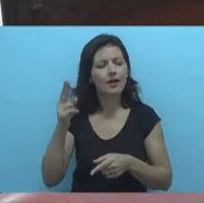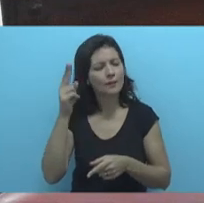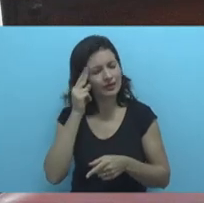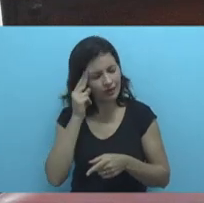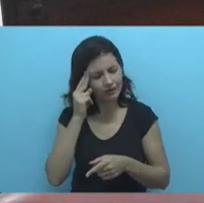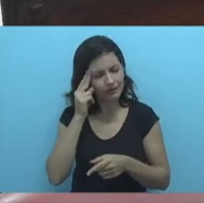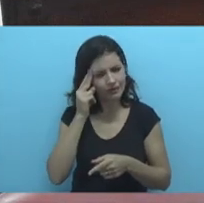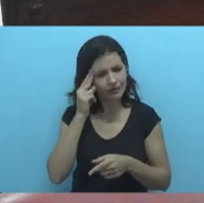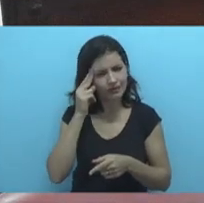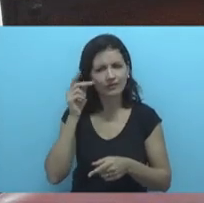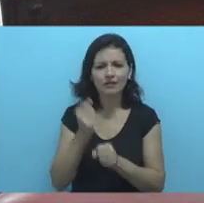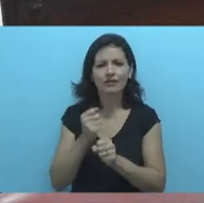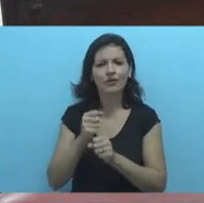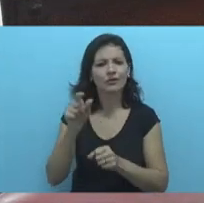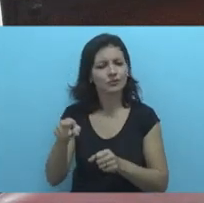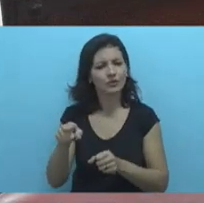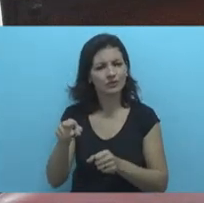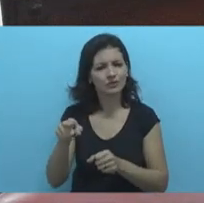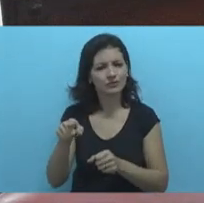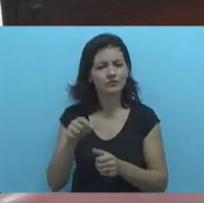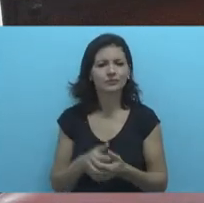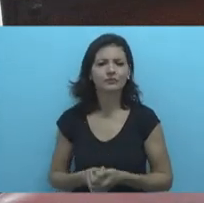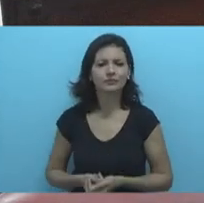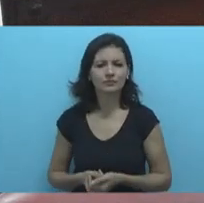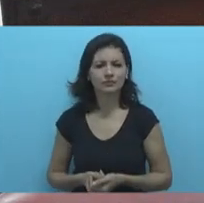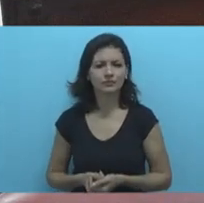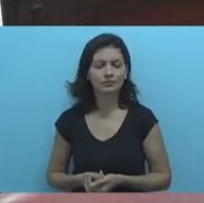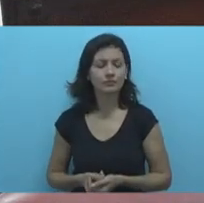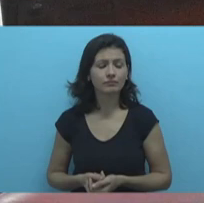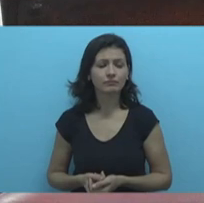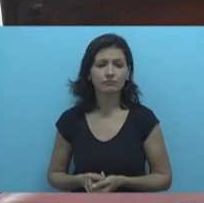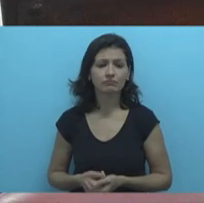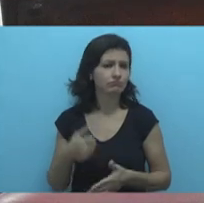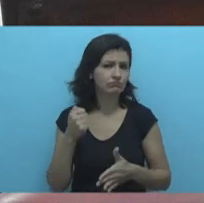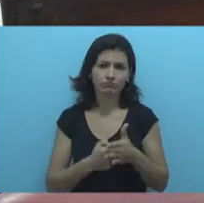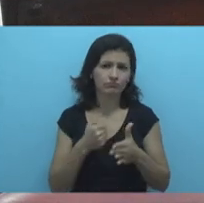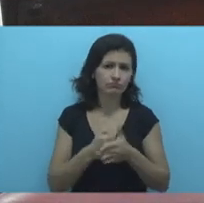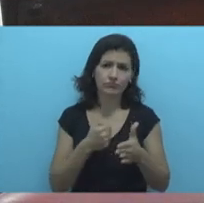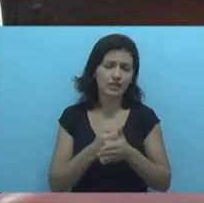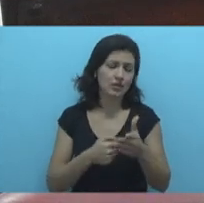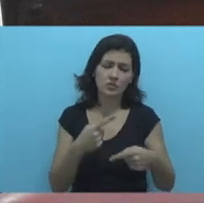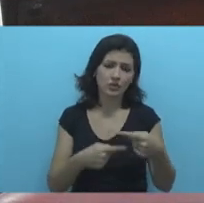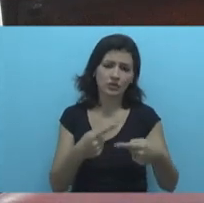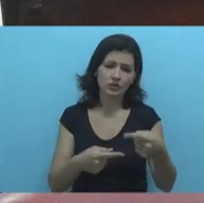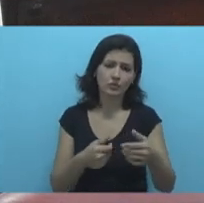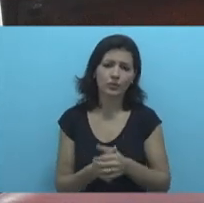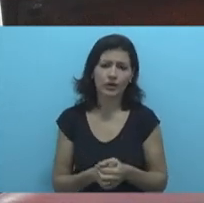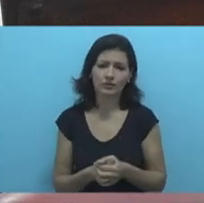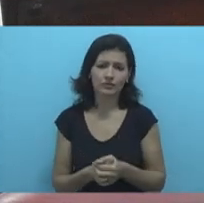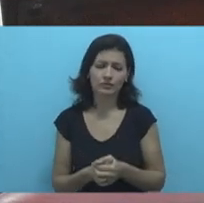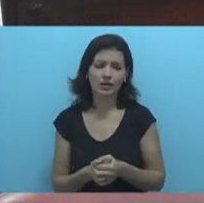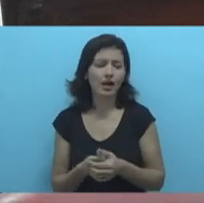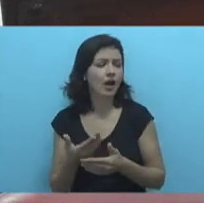legado. Porque la lucha continúa. Tus últimas palabras en un discurso público